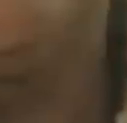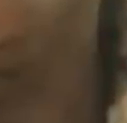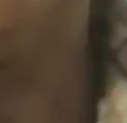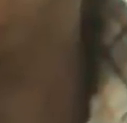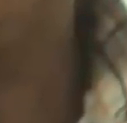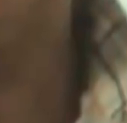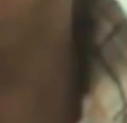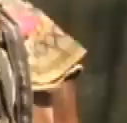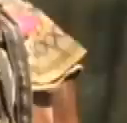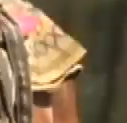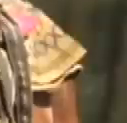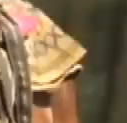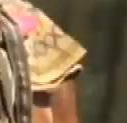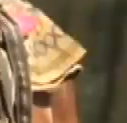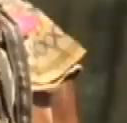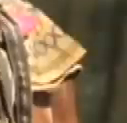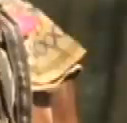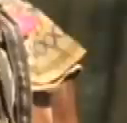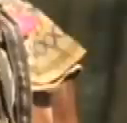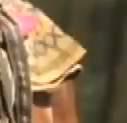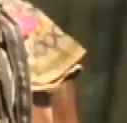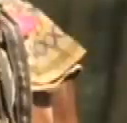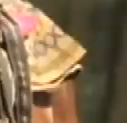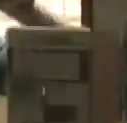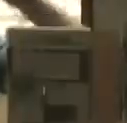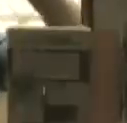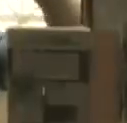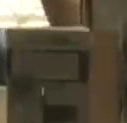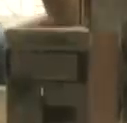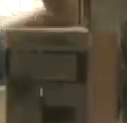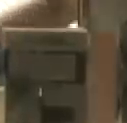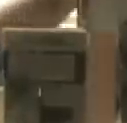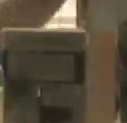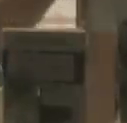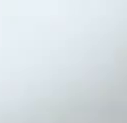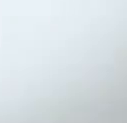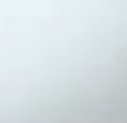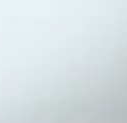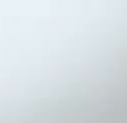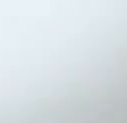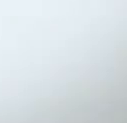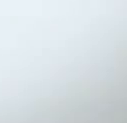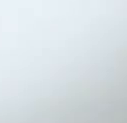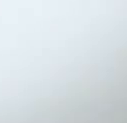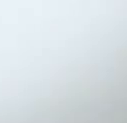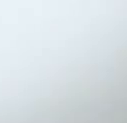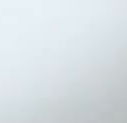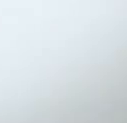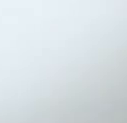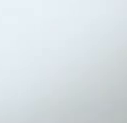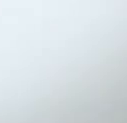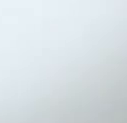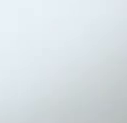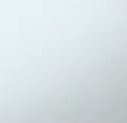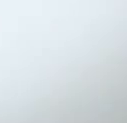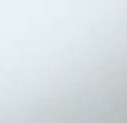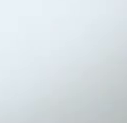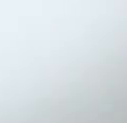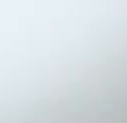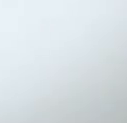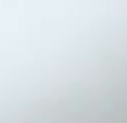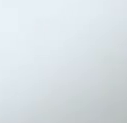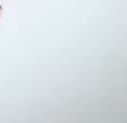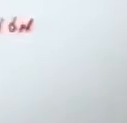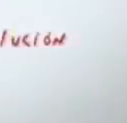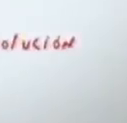construye con nosotros el futuro del país participa congreso bicentenario de los pueblos la unidad